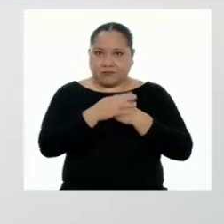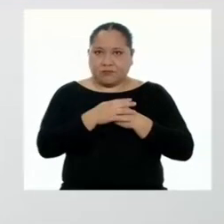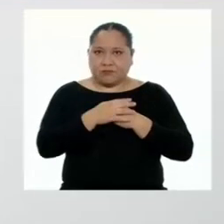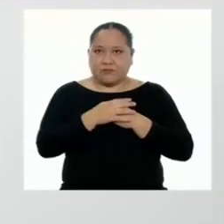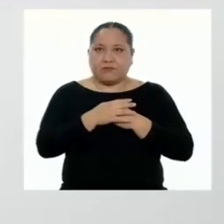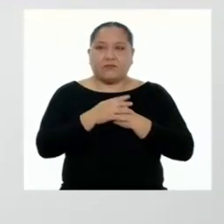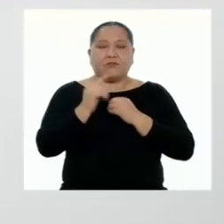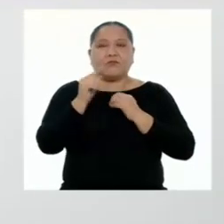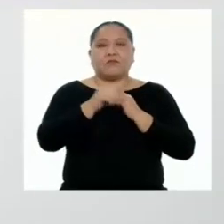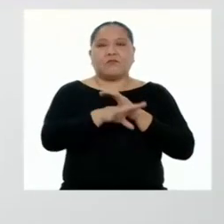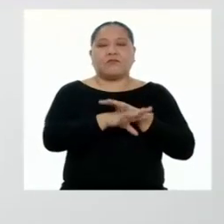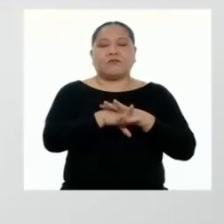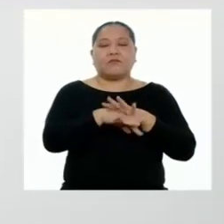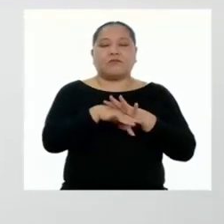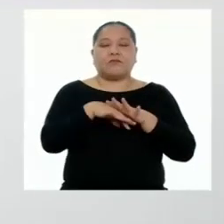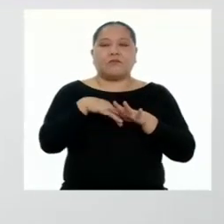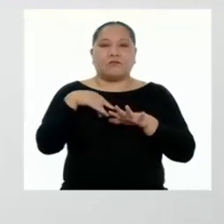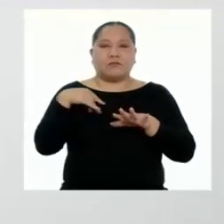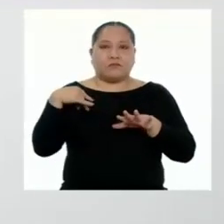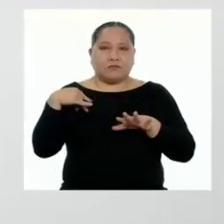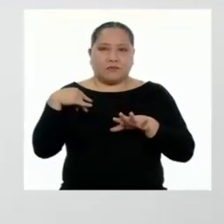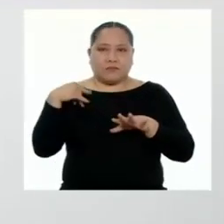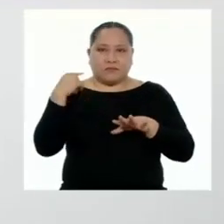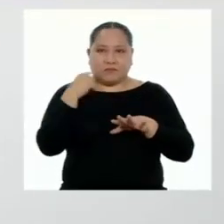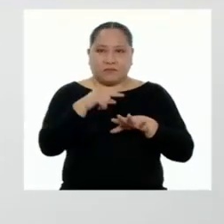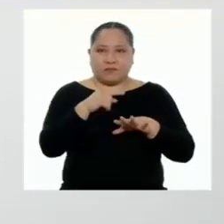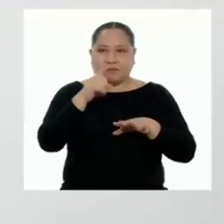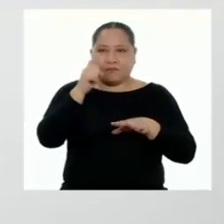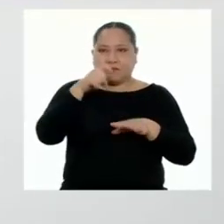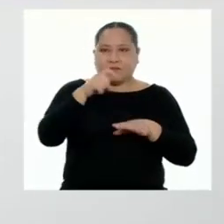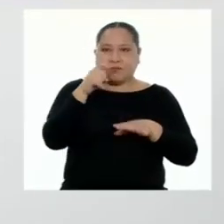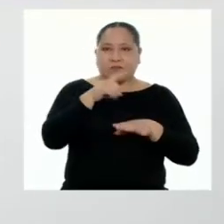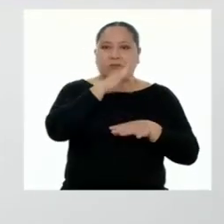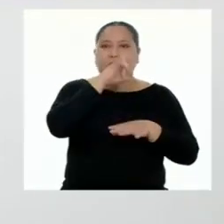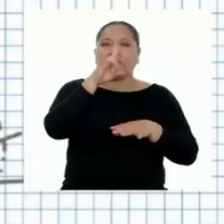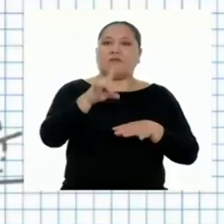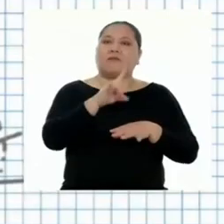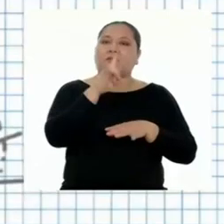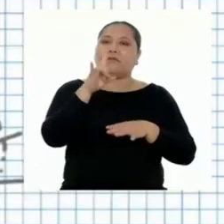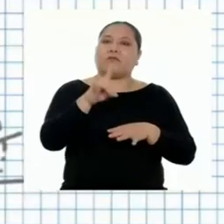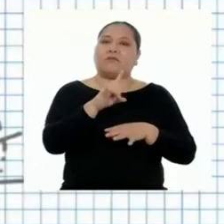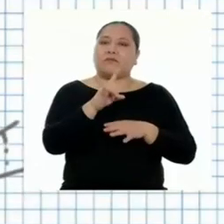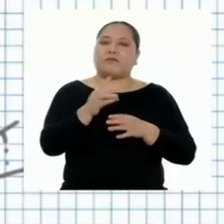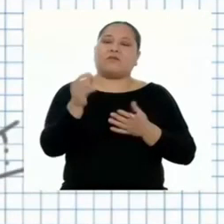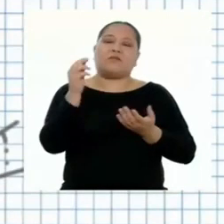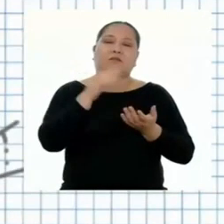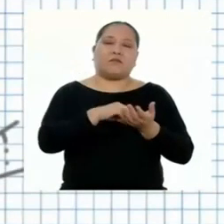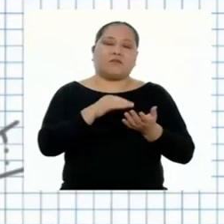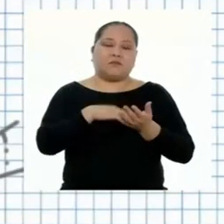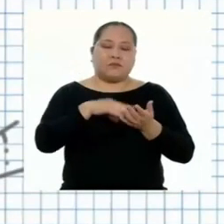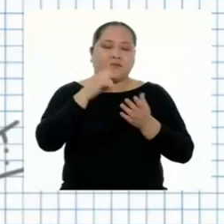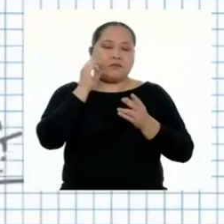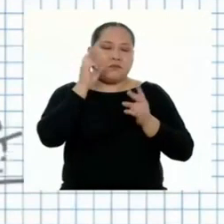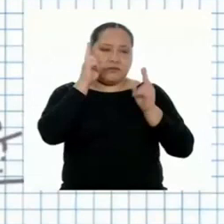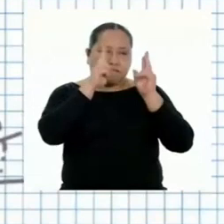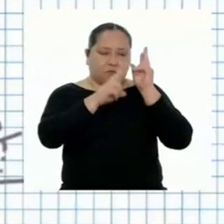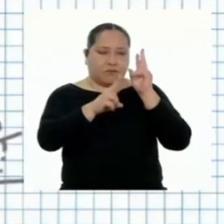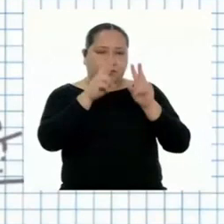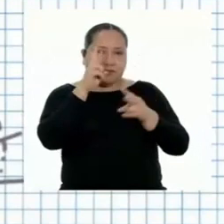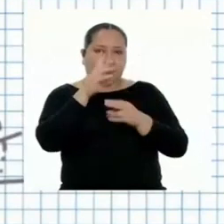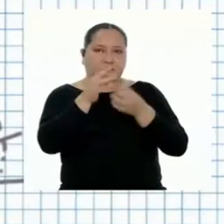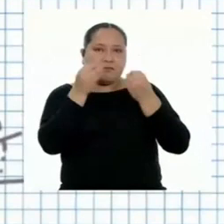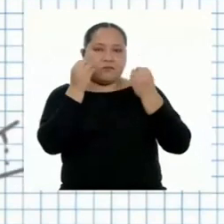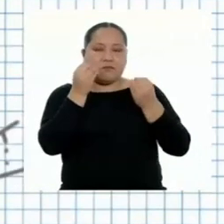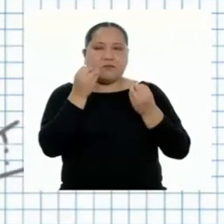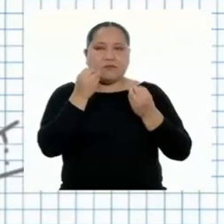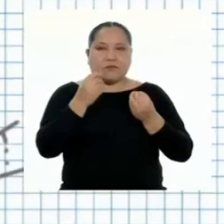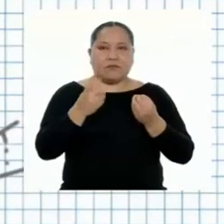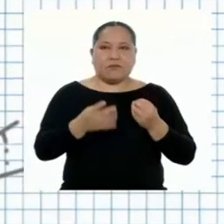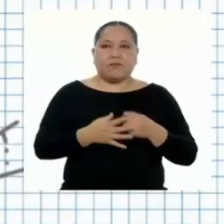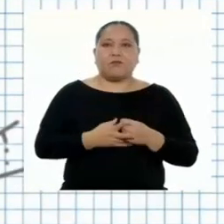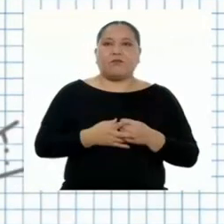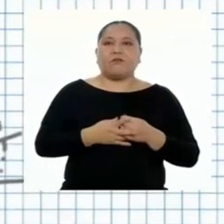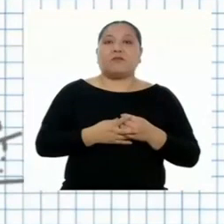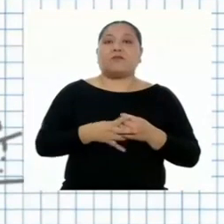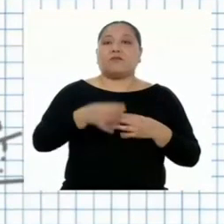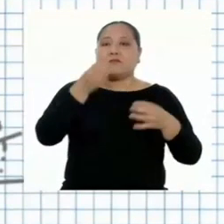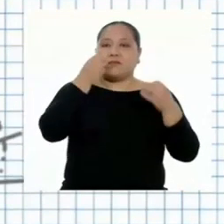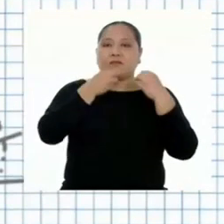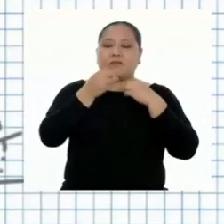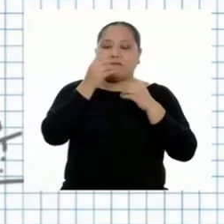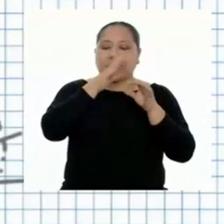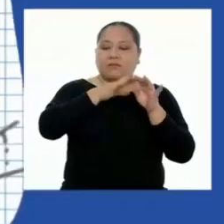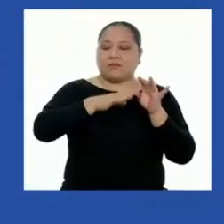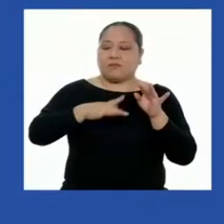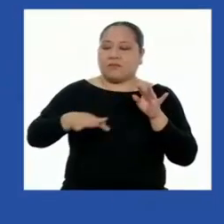del exterior del ecosistema, por lo que debe ser reutilizada. Veamos cómo los nutrientes se mueven a través